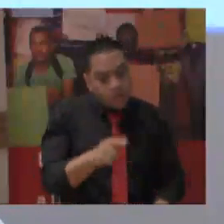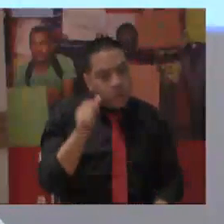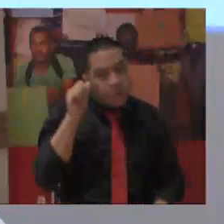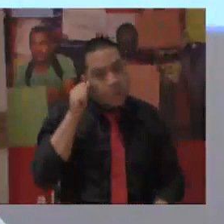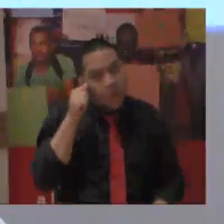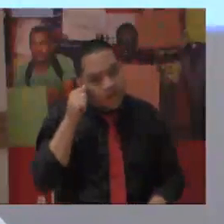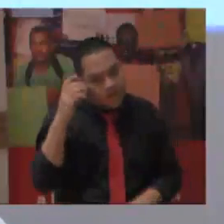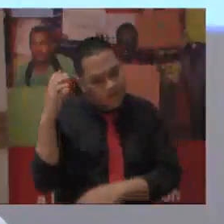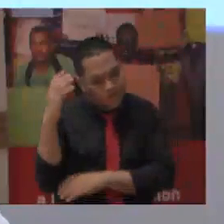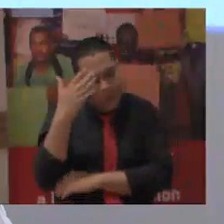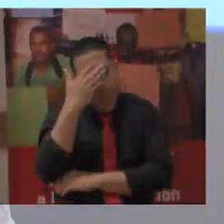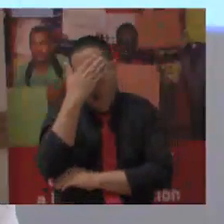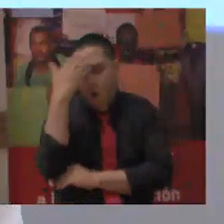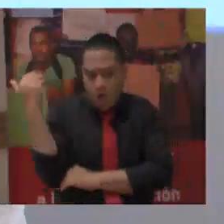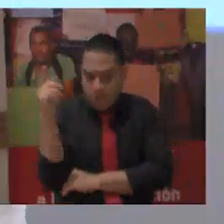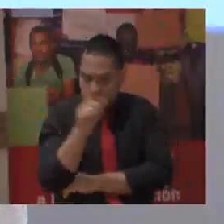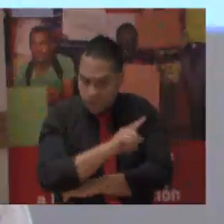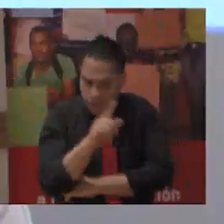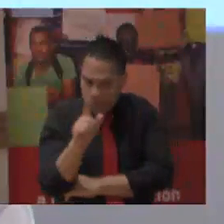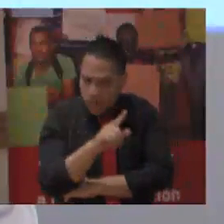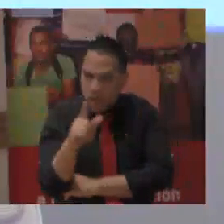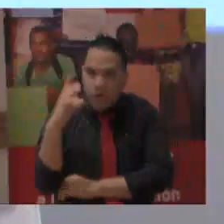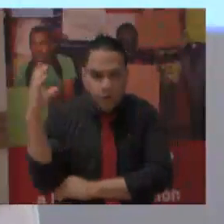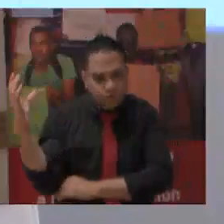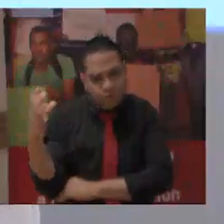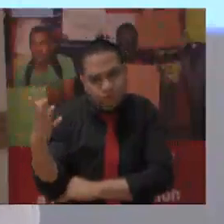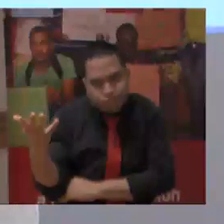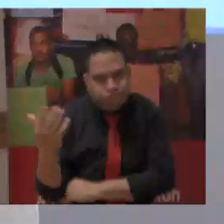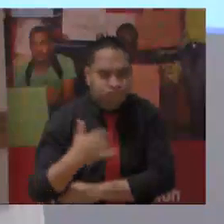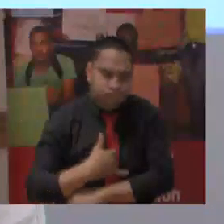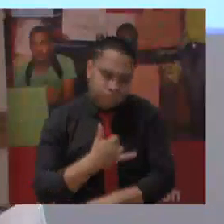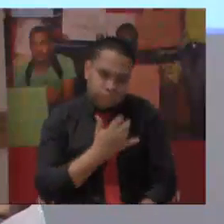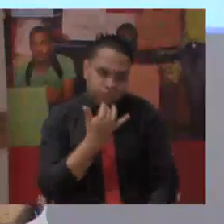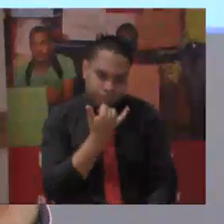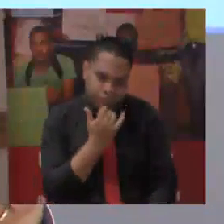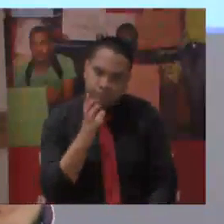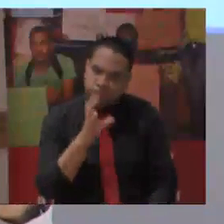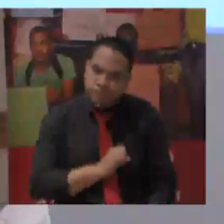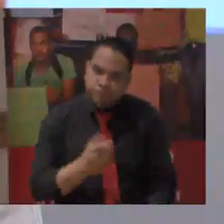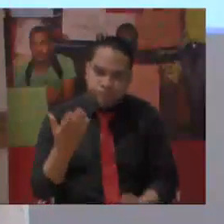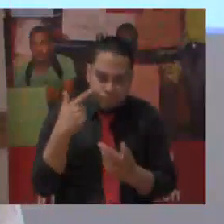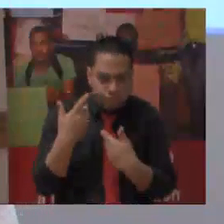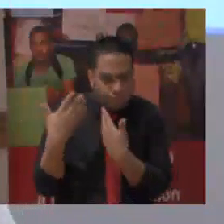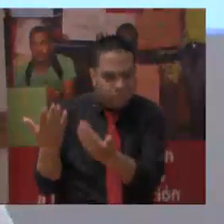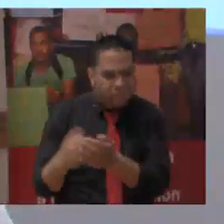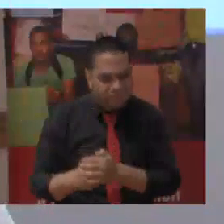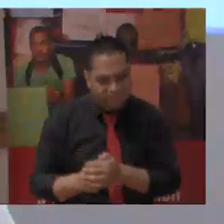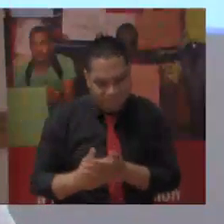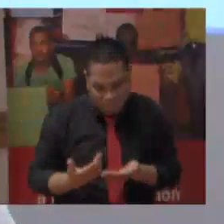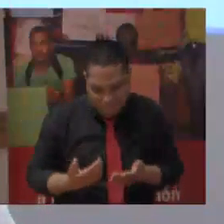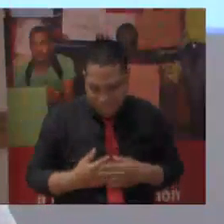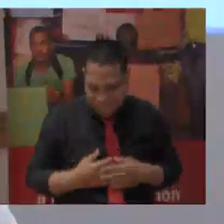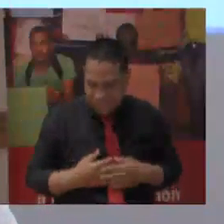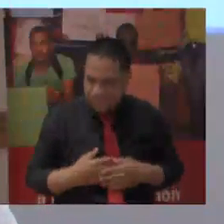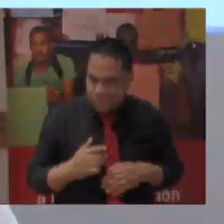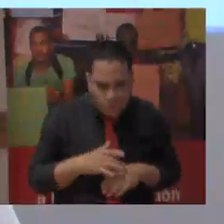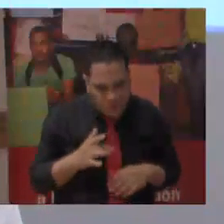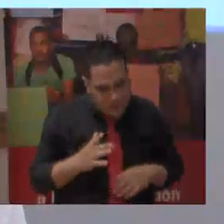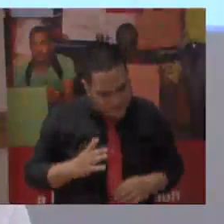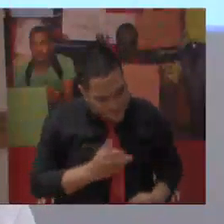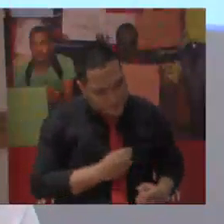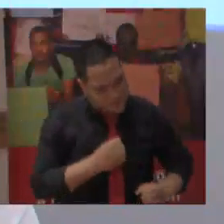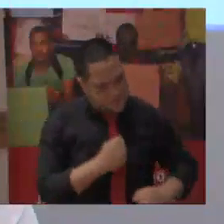de Colombia, no se olviden que Colombia está así porque personas como nosotros tenemos que hacer más por el